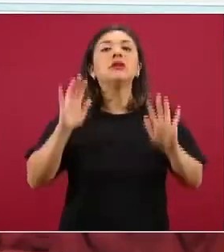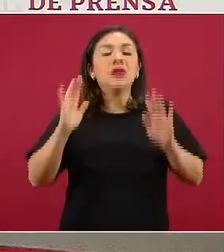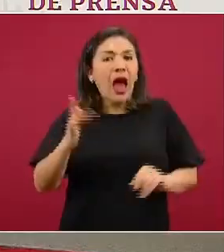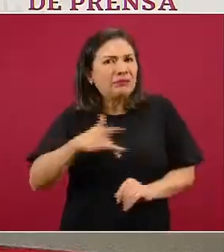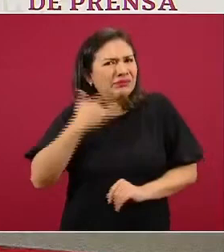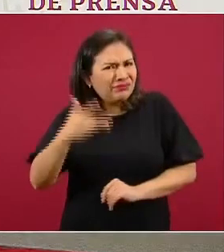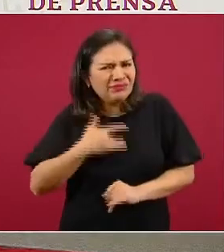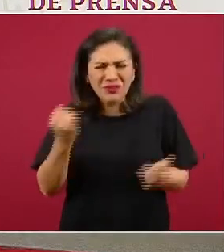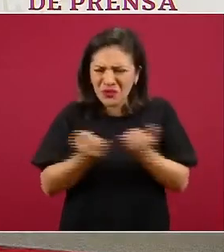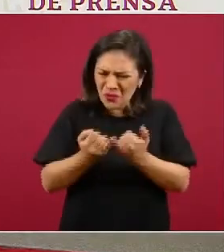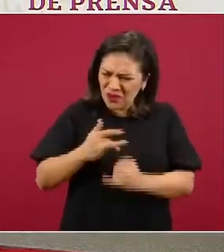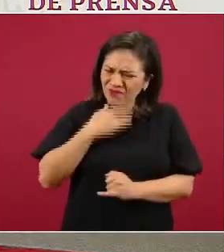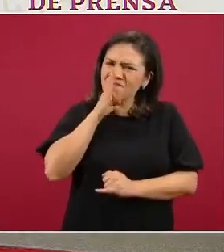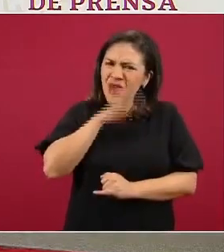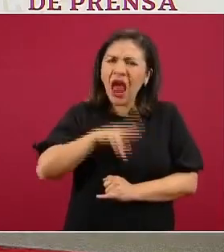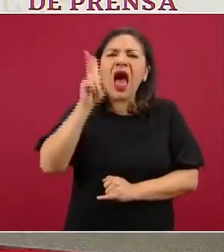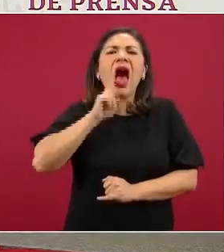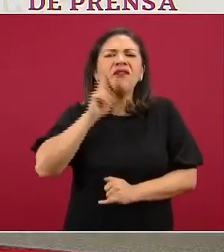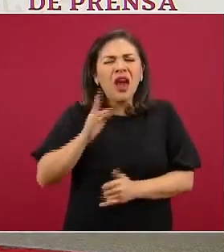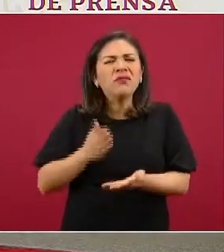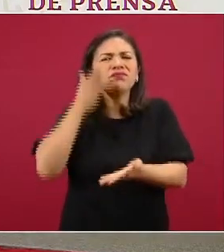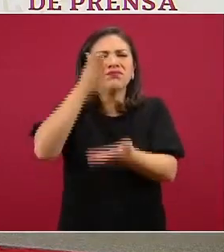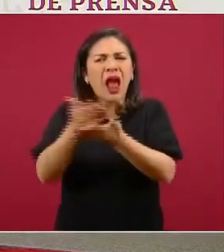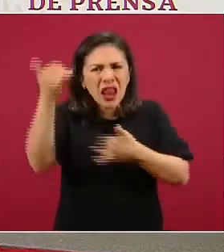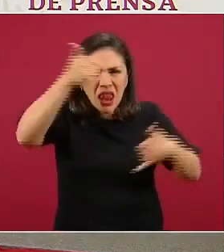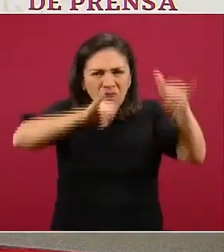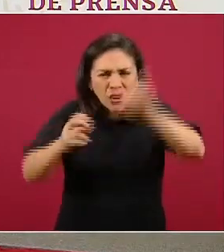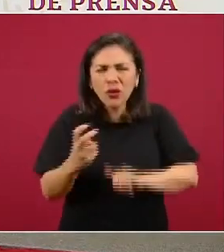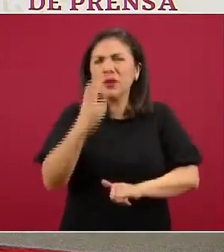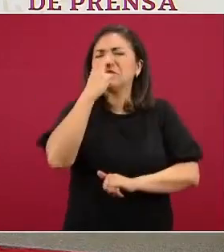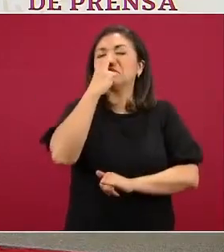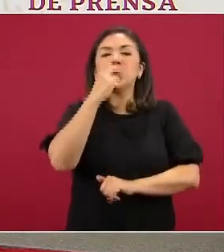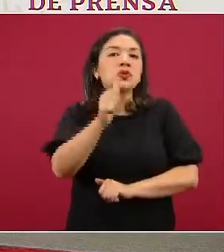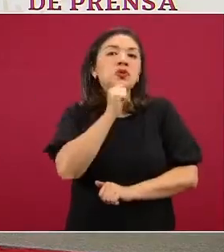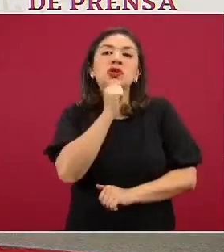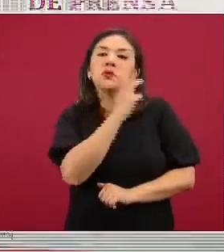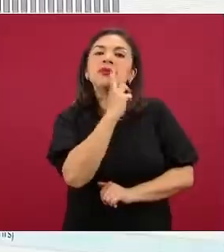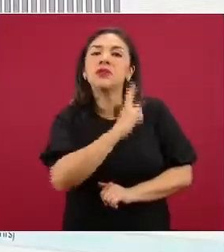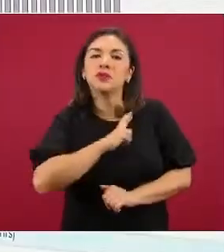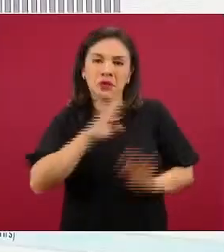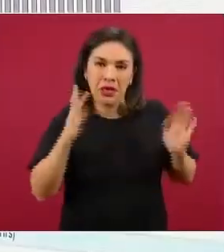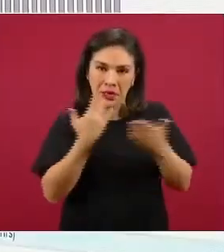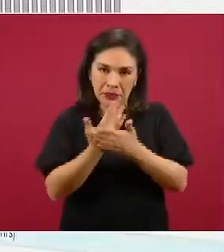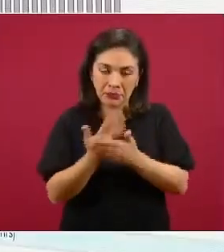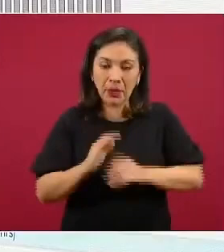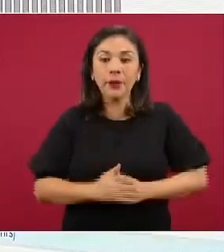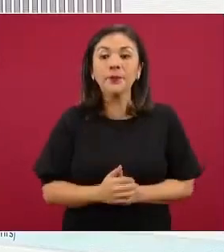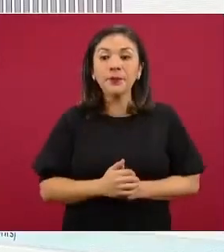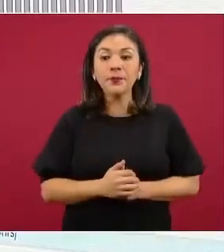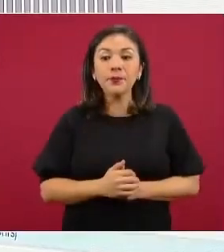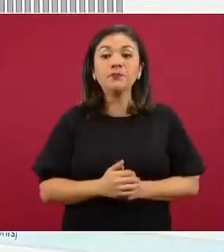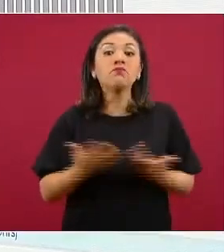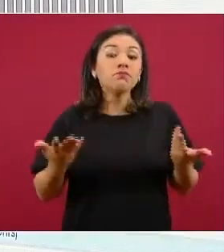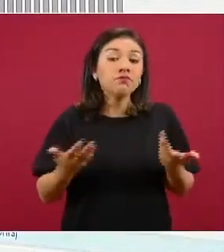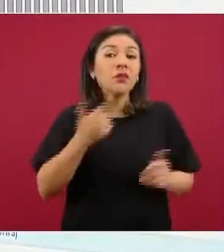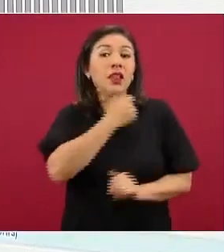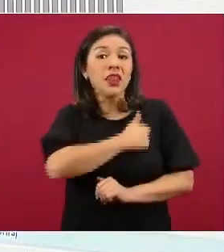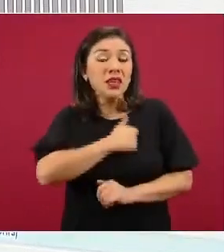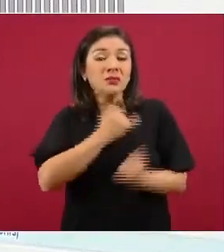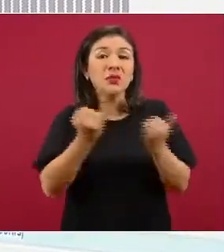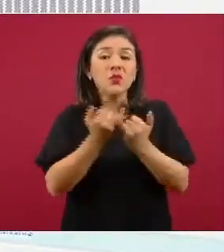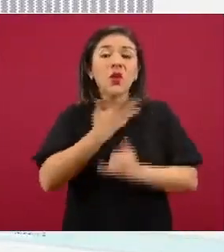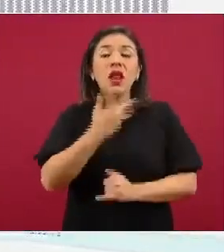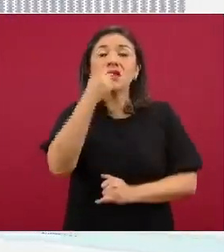cuadro sintomático, se les tomó la muestra, pero aún los resultados no están registrados. Y lamentablemente